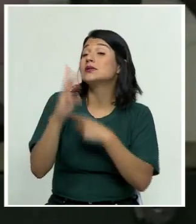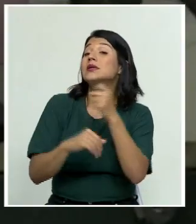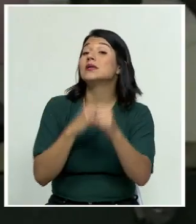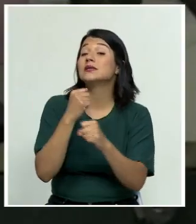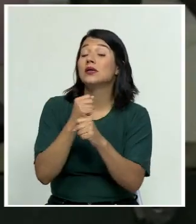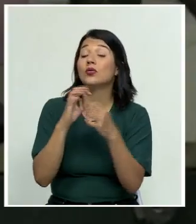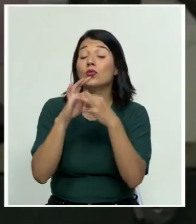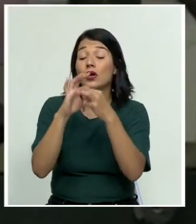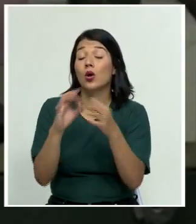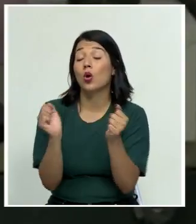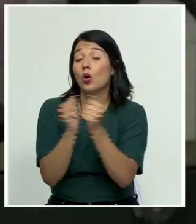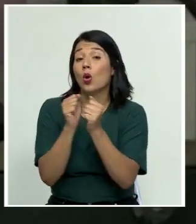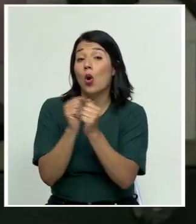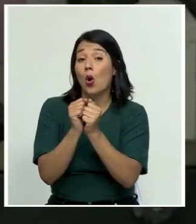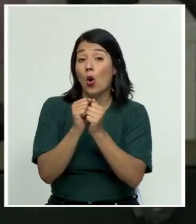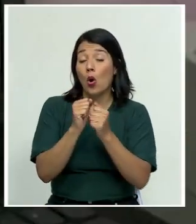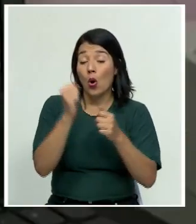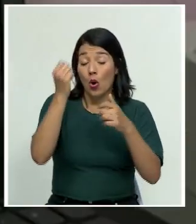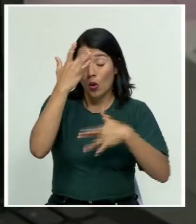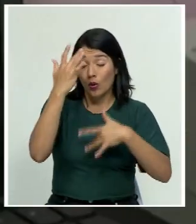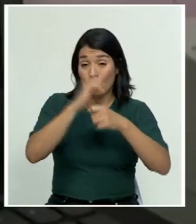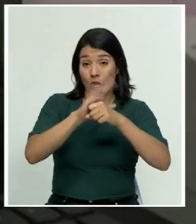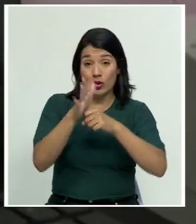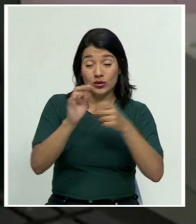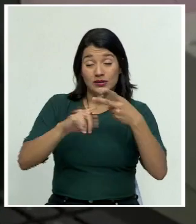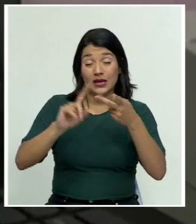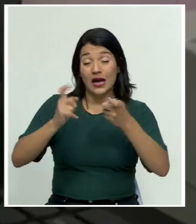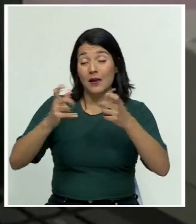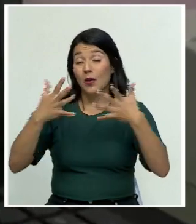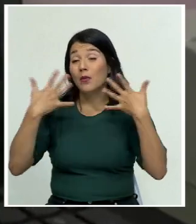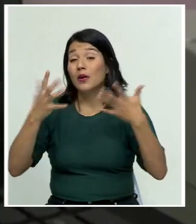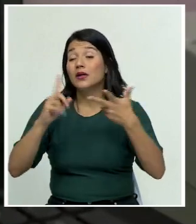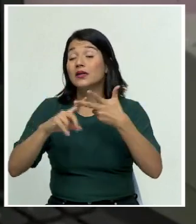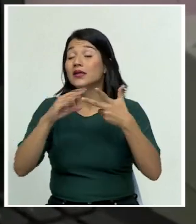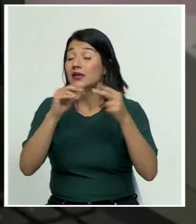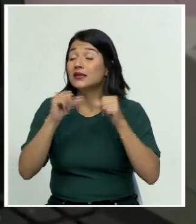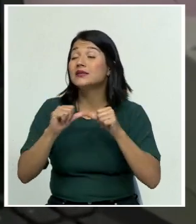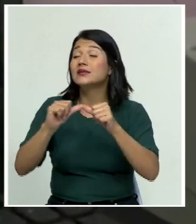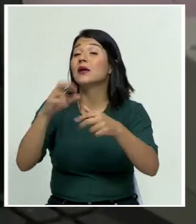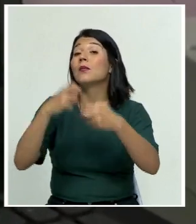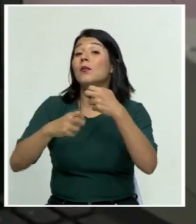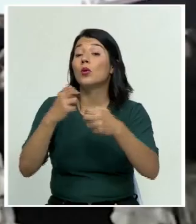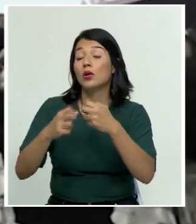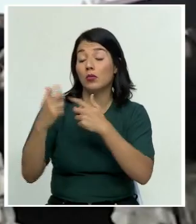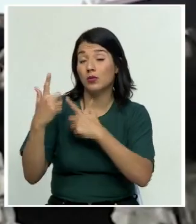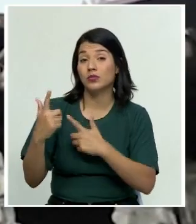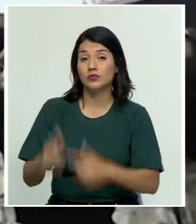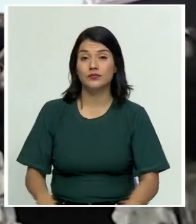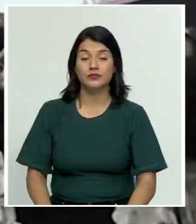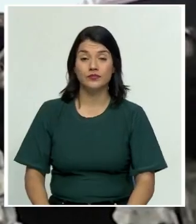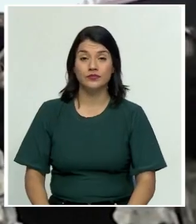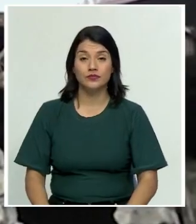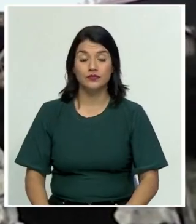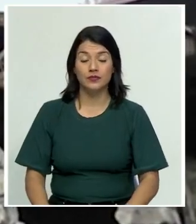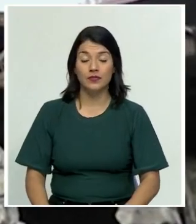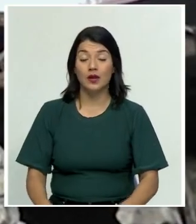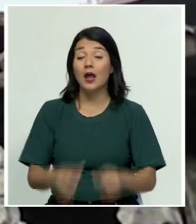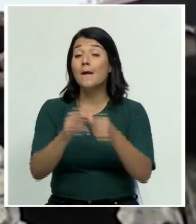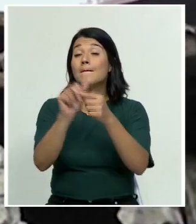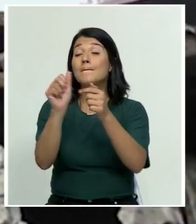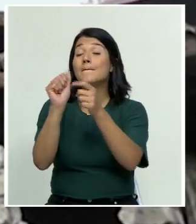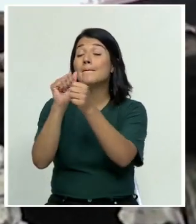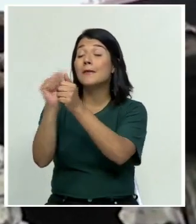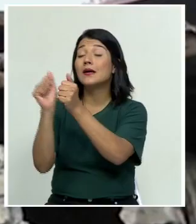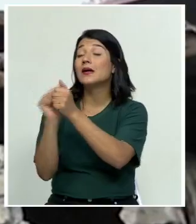la pandemia de coronavirus, el cambio climático y la persistencia de conflictos armados. En la aplastante mayoría de